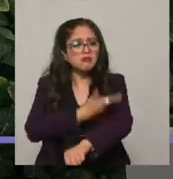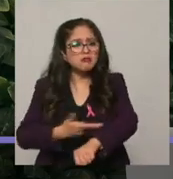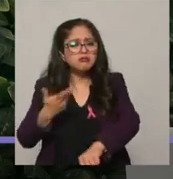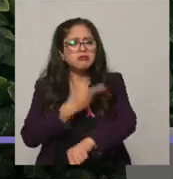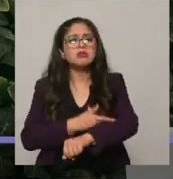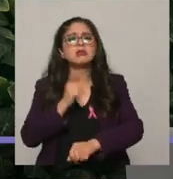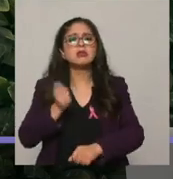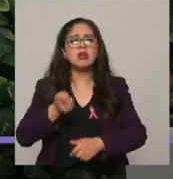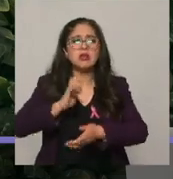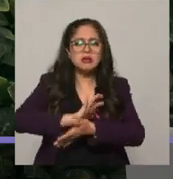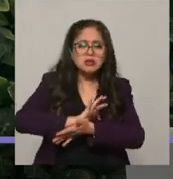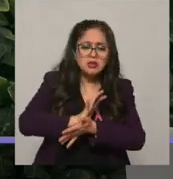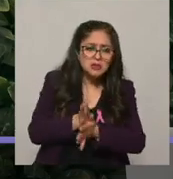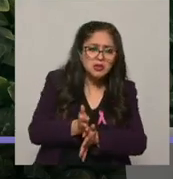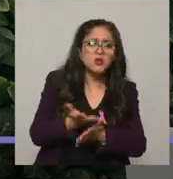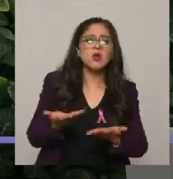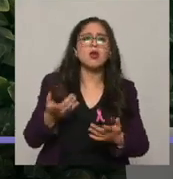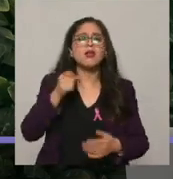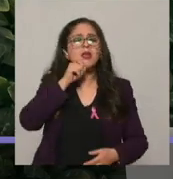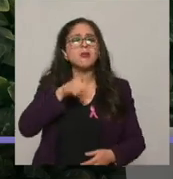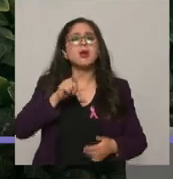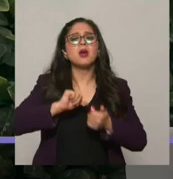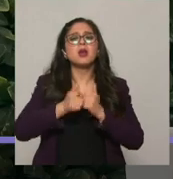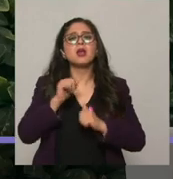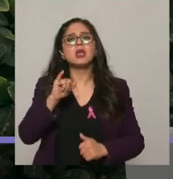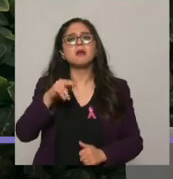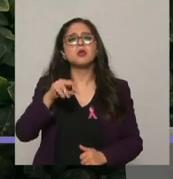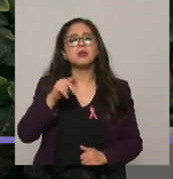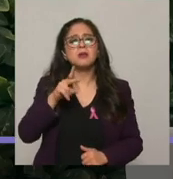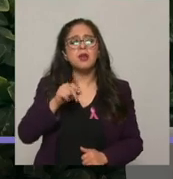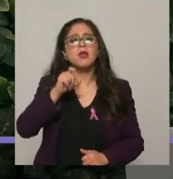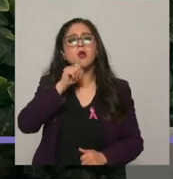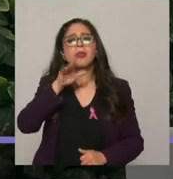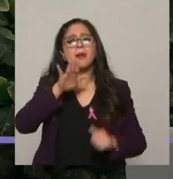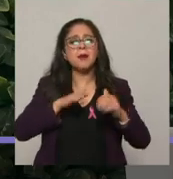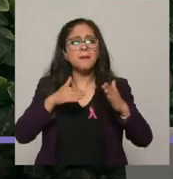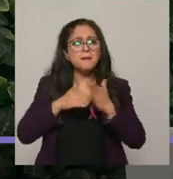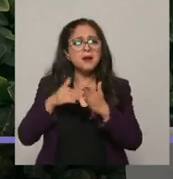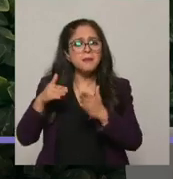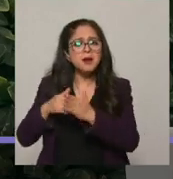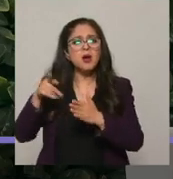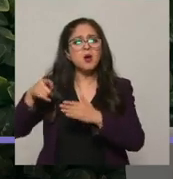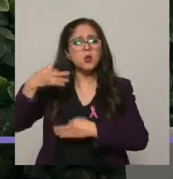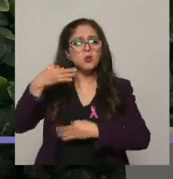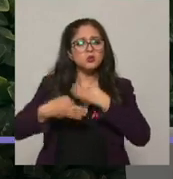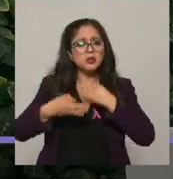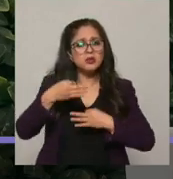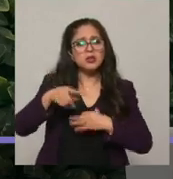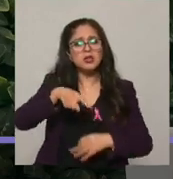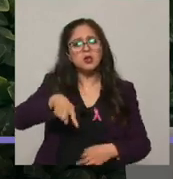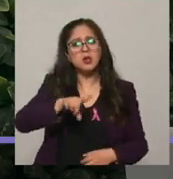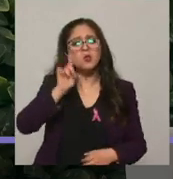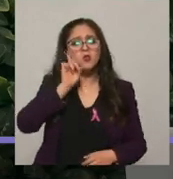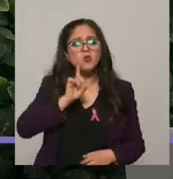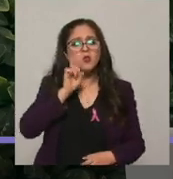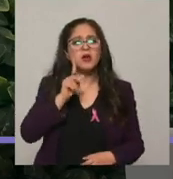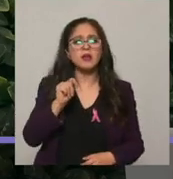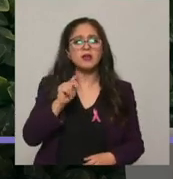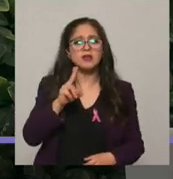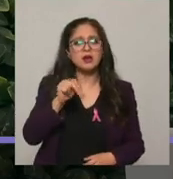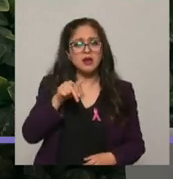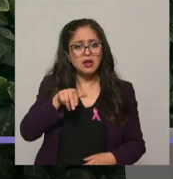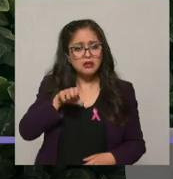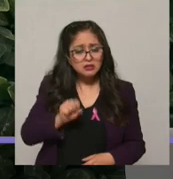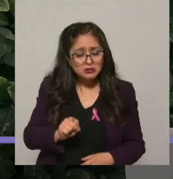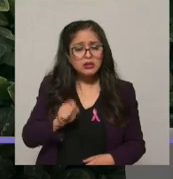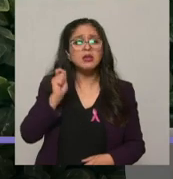en discriminación, en imposibilidad u obstaculización de acceso a la justicia para las mujeres trans, en los casos